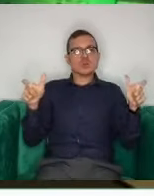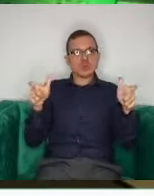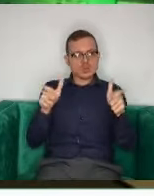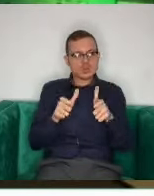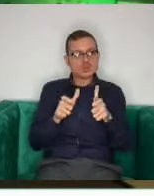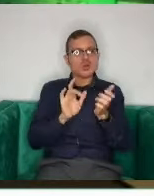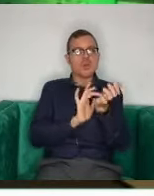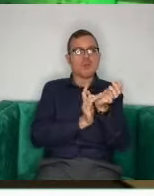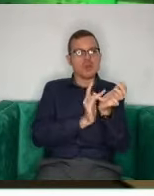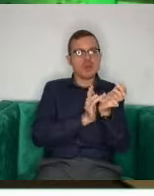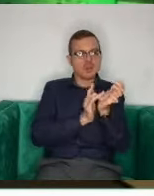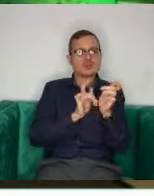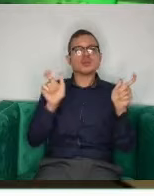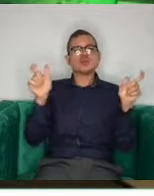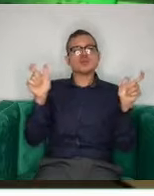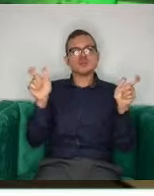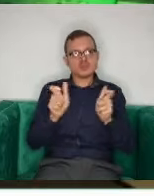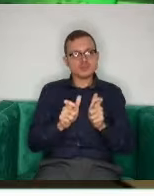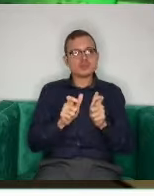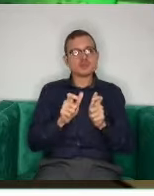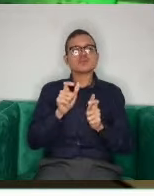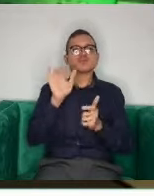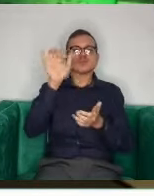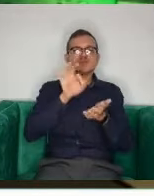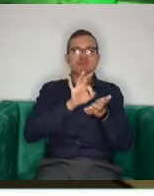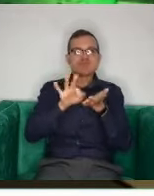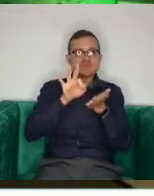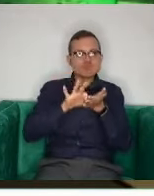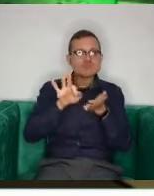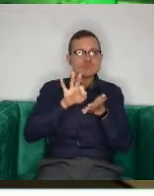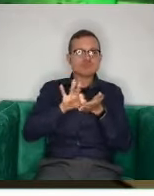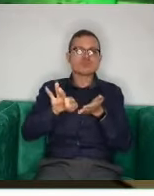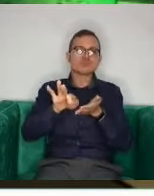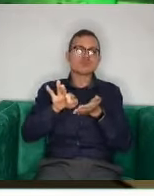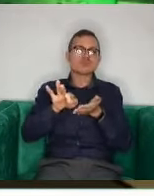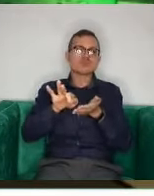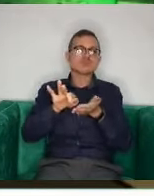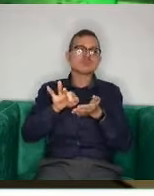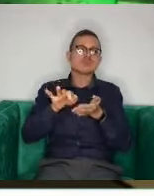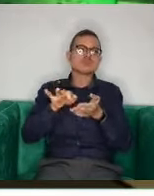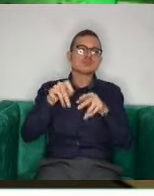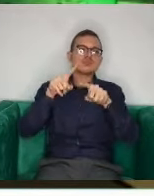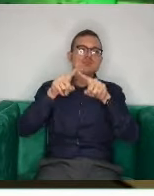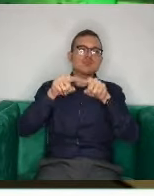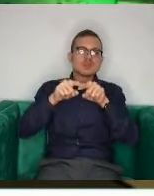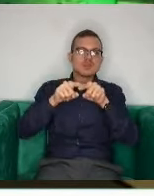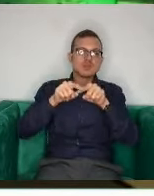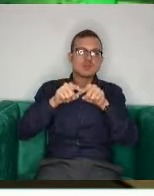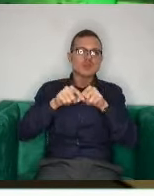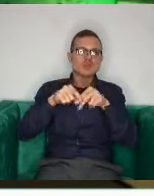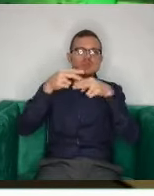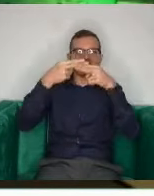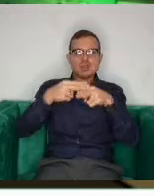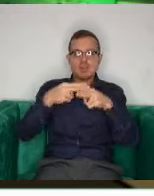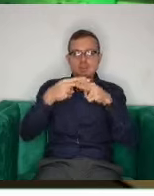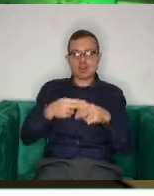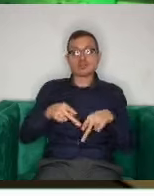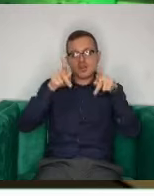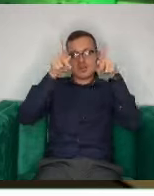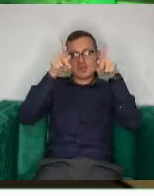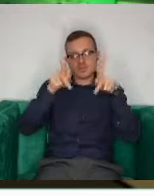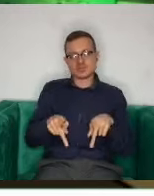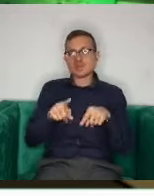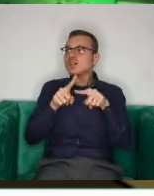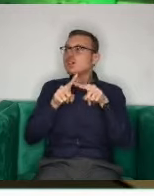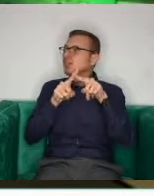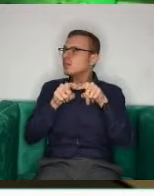es porque se calcula a base del peso. Ah, interesante. Así que tenemos unos beneficios añadidos a alcanzar claro. ese peso saludable y es